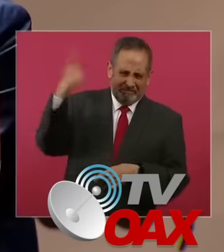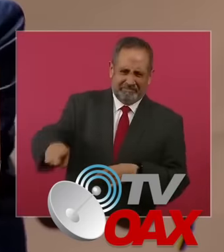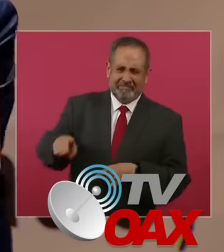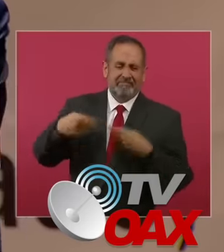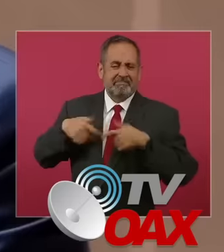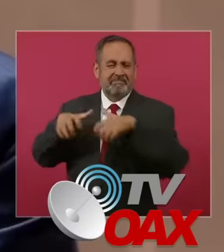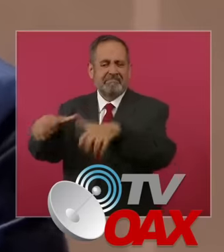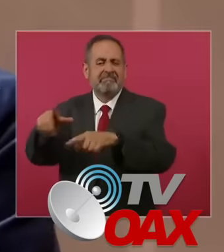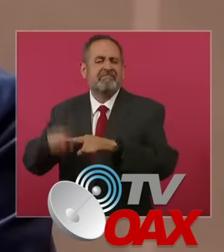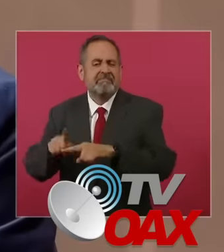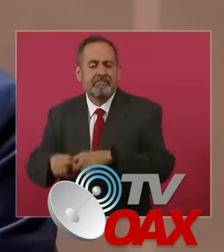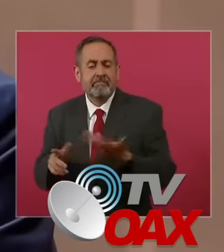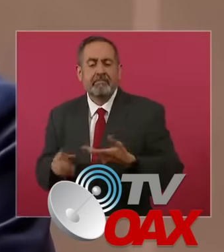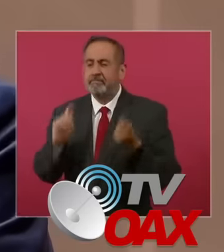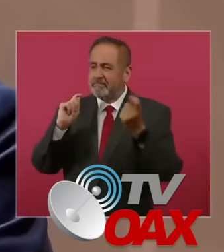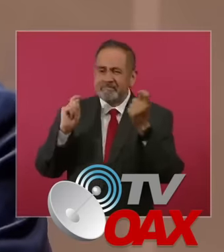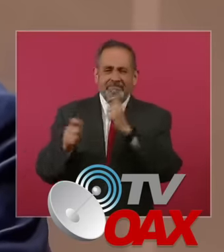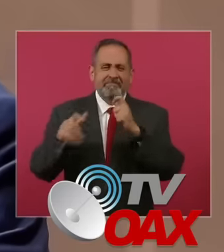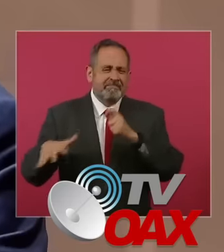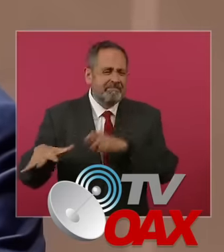¿Con quién transformar?